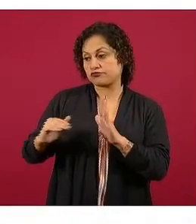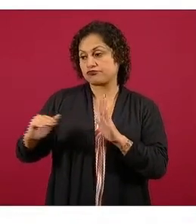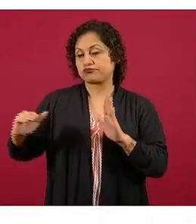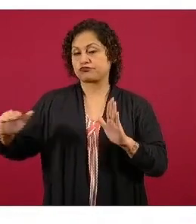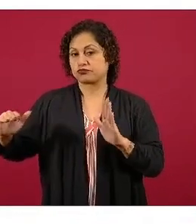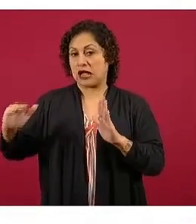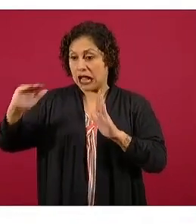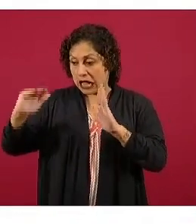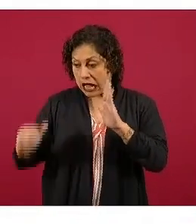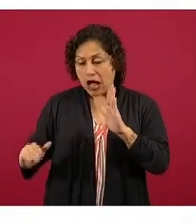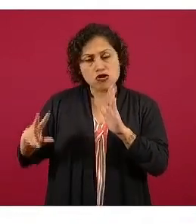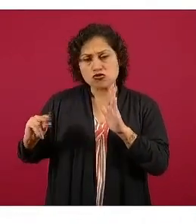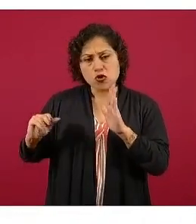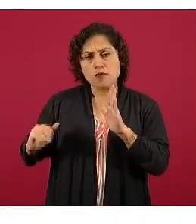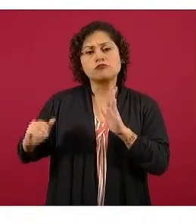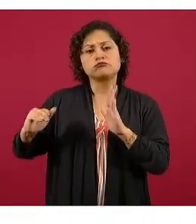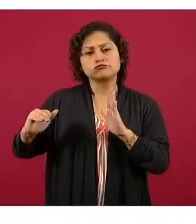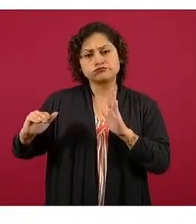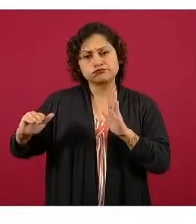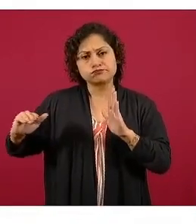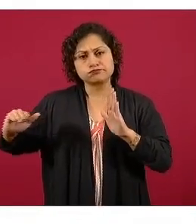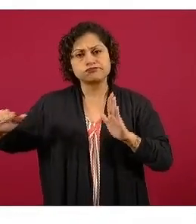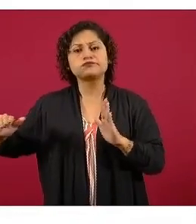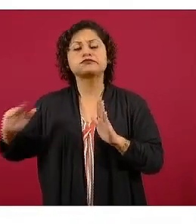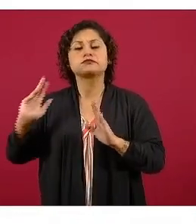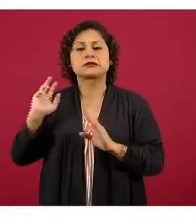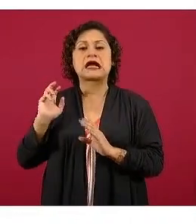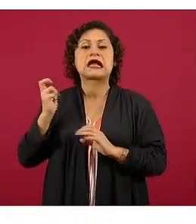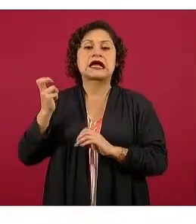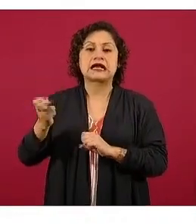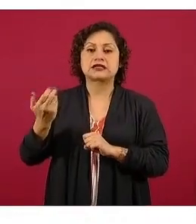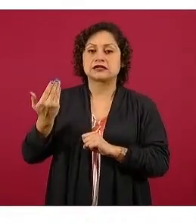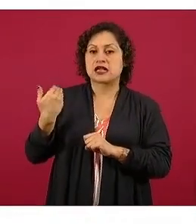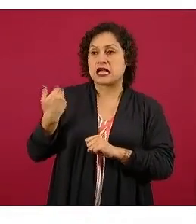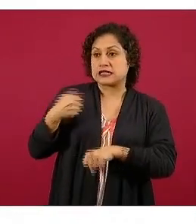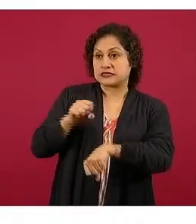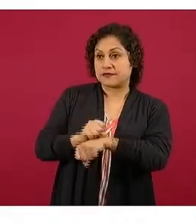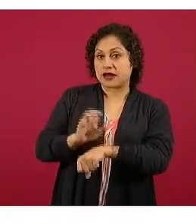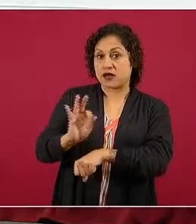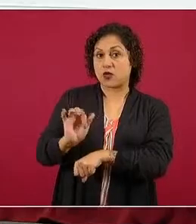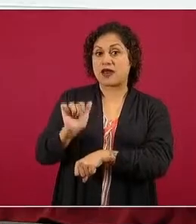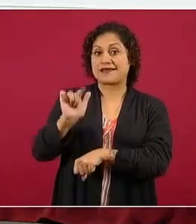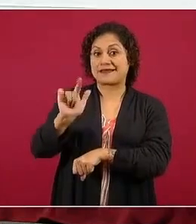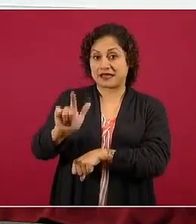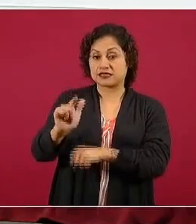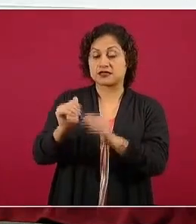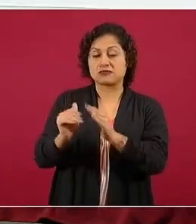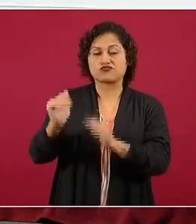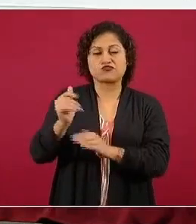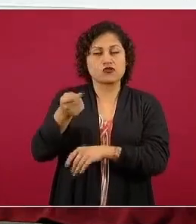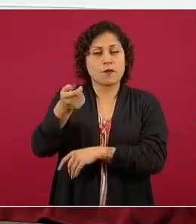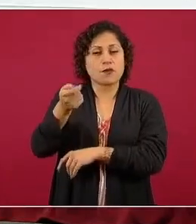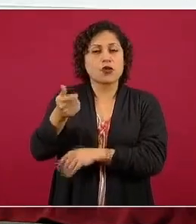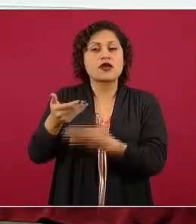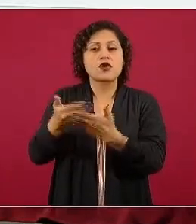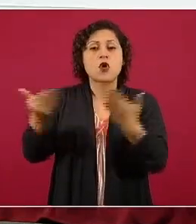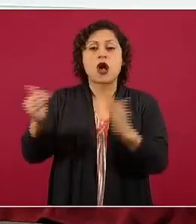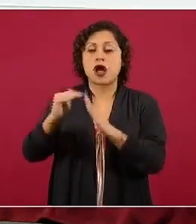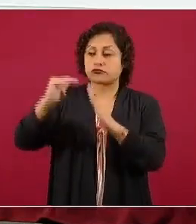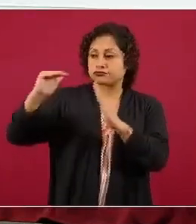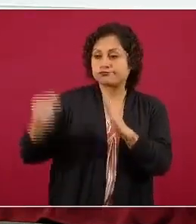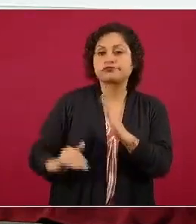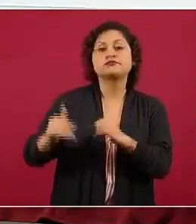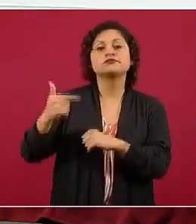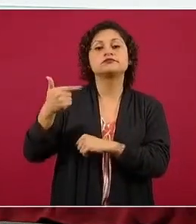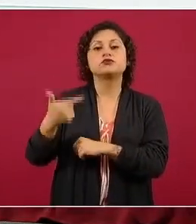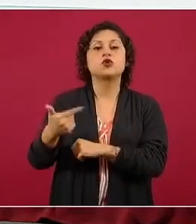línea basal, se ha mantenido ahí y tuvo un pequeño ascenso en la semana 47, ahora abre con un menos 8%